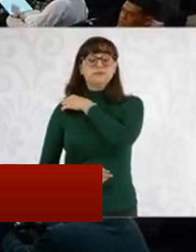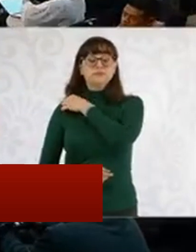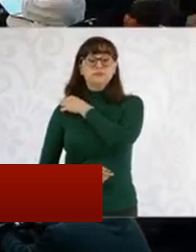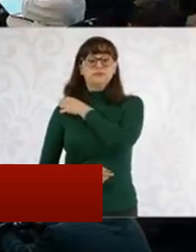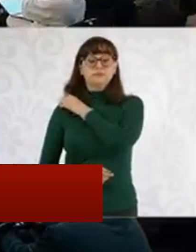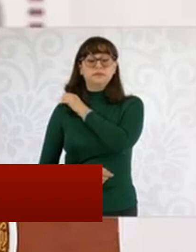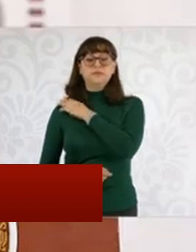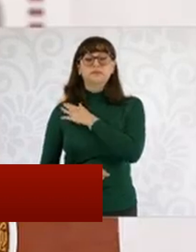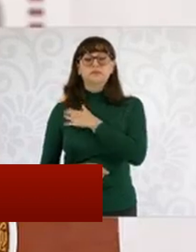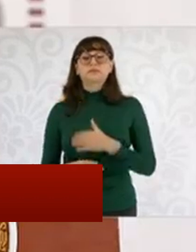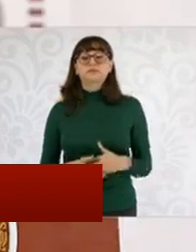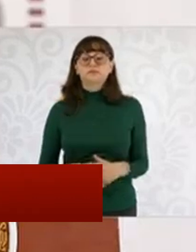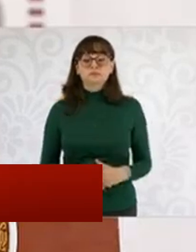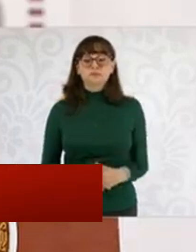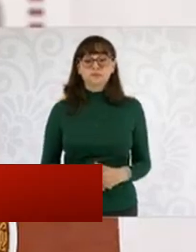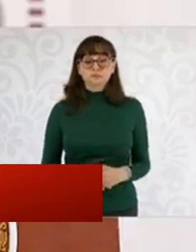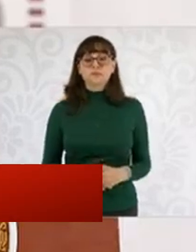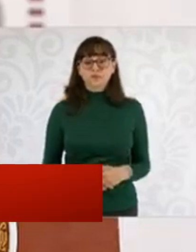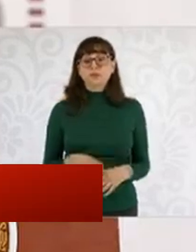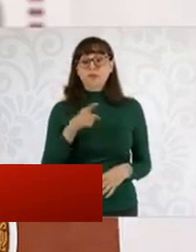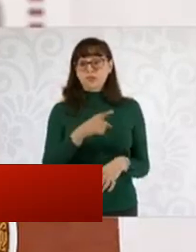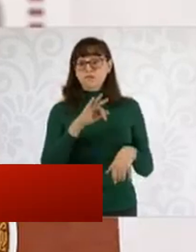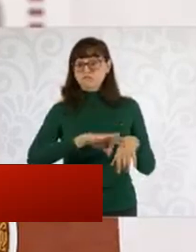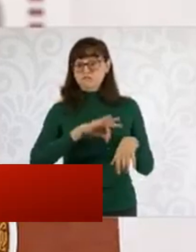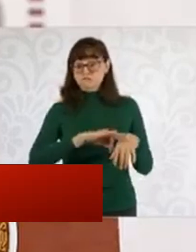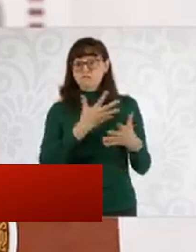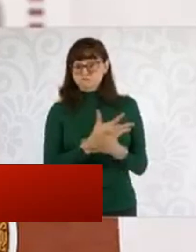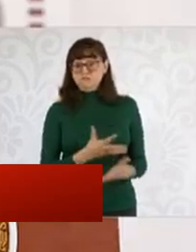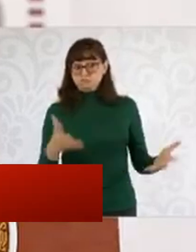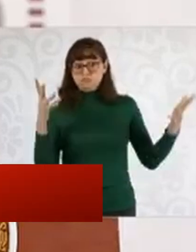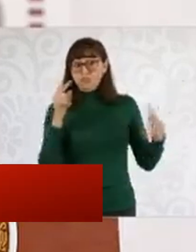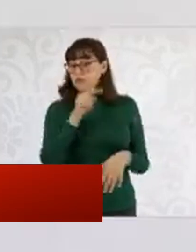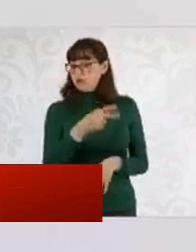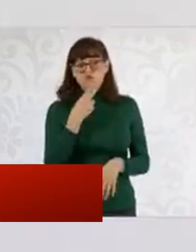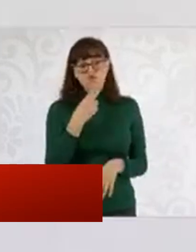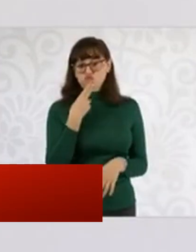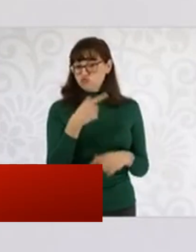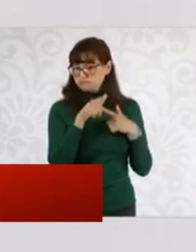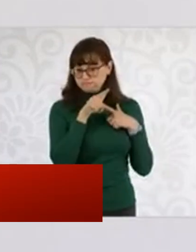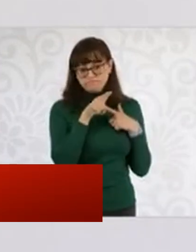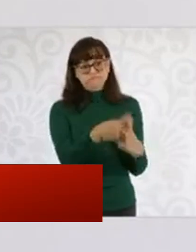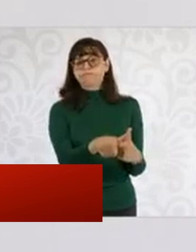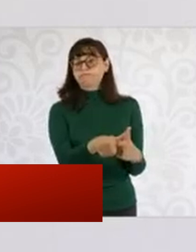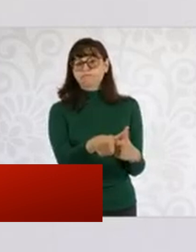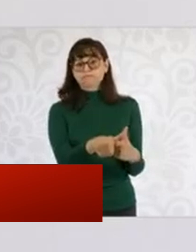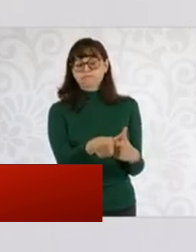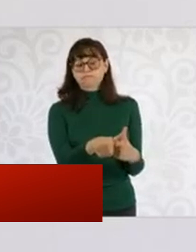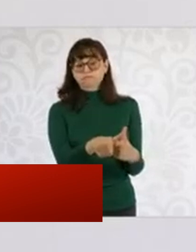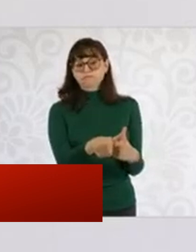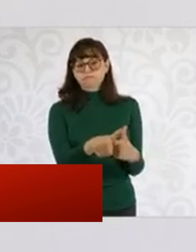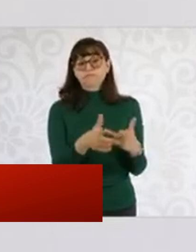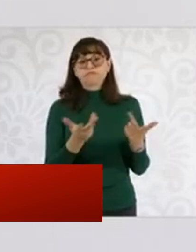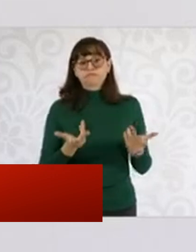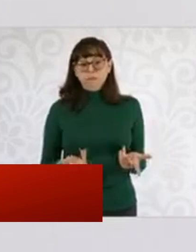utilizando la llamada megafarmacia de Huehuetoca. Y vamos a entrar a un proceso